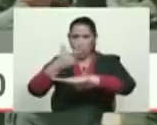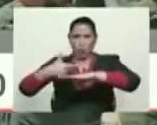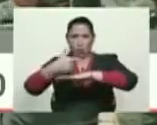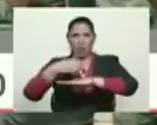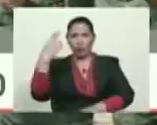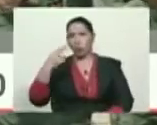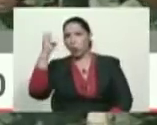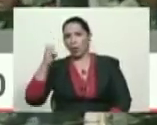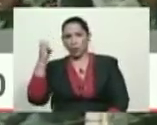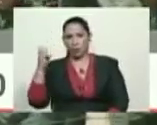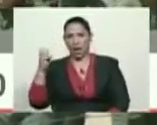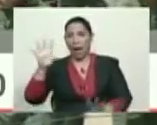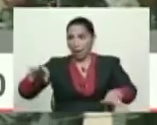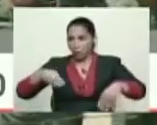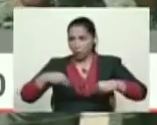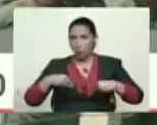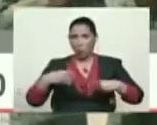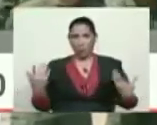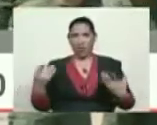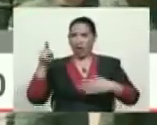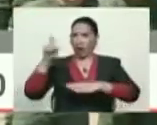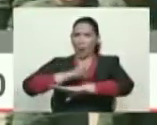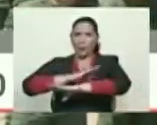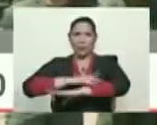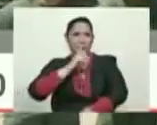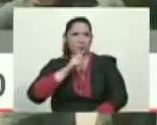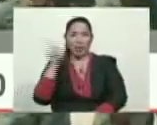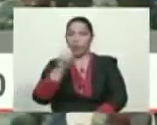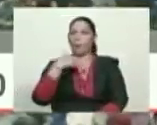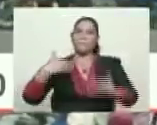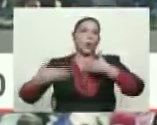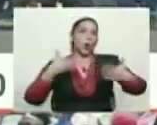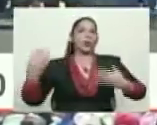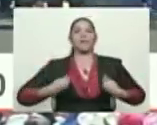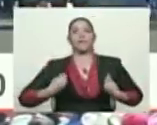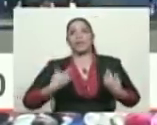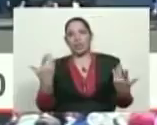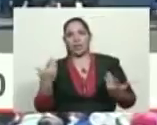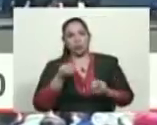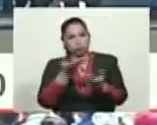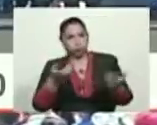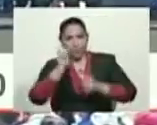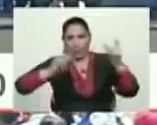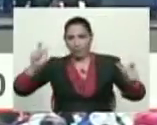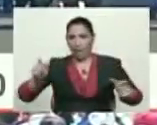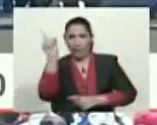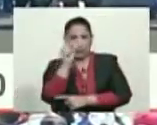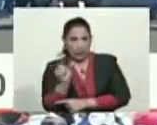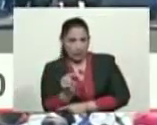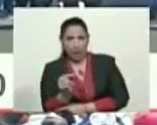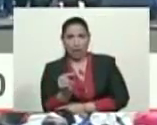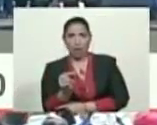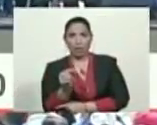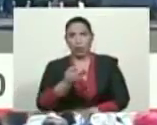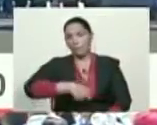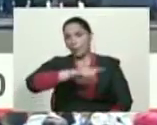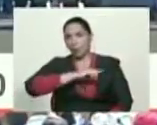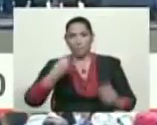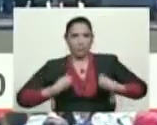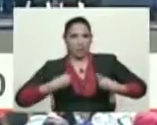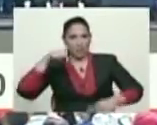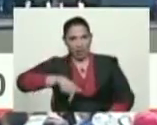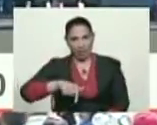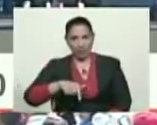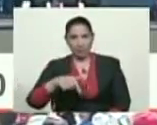Europea asumen esa actitud, no le importa la vida de usted, ciudadano italiano, ciudadano español,